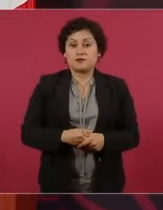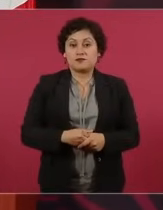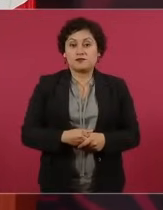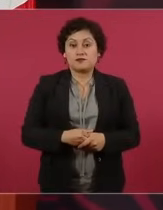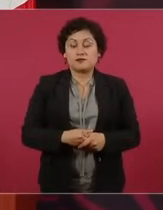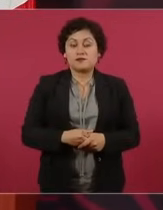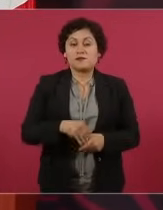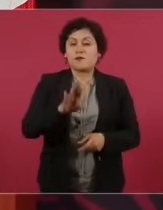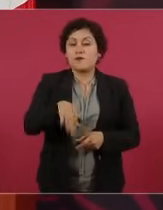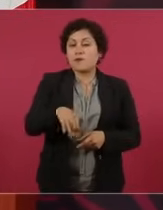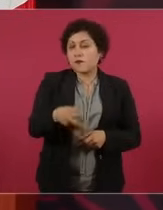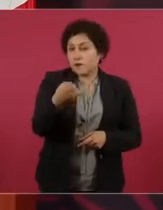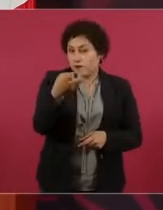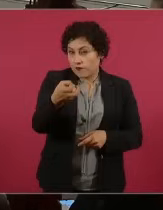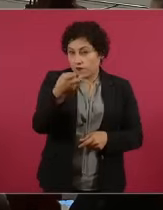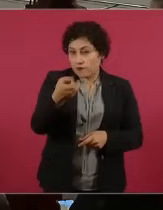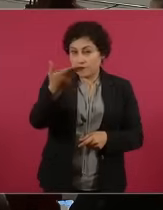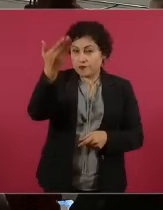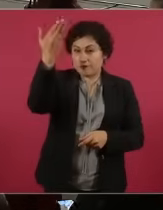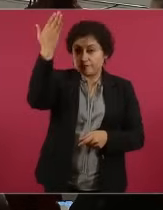Fue cuando se reunieron